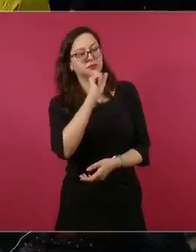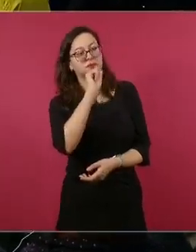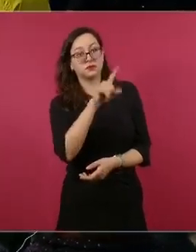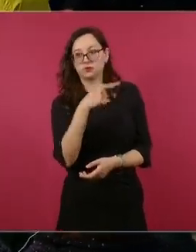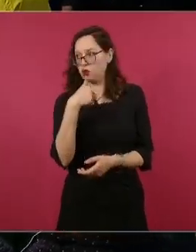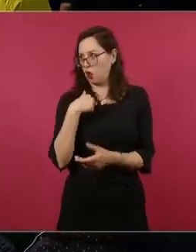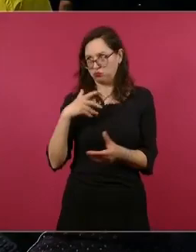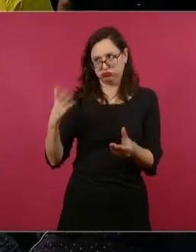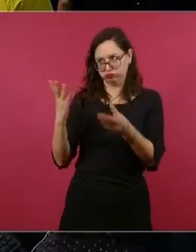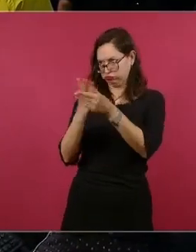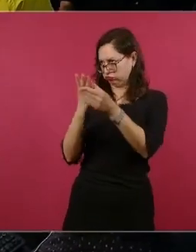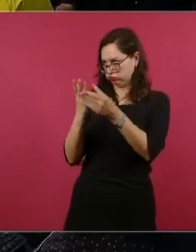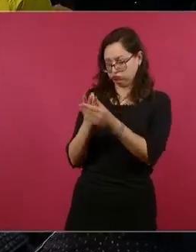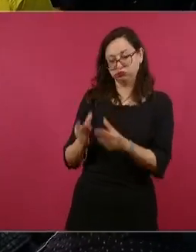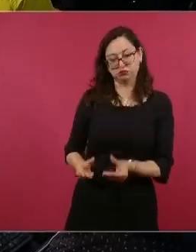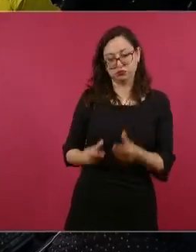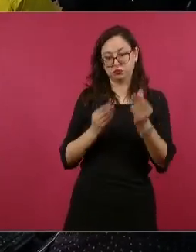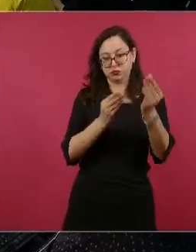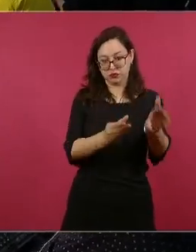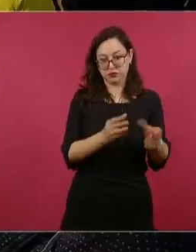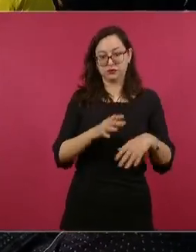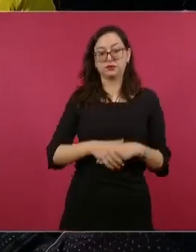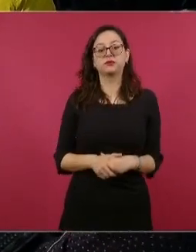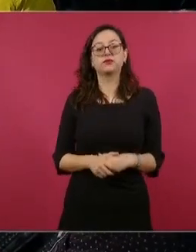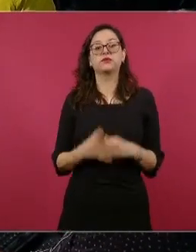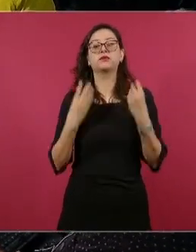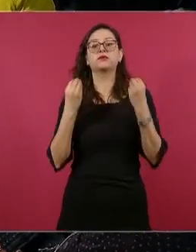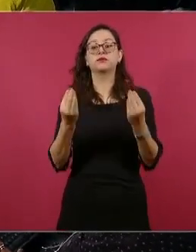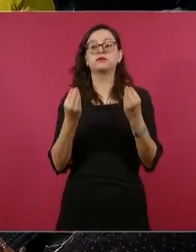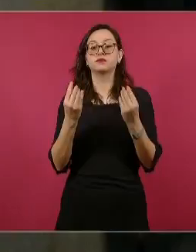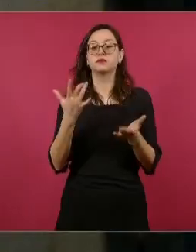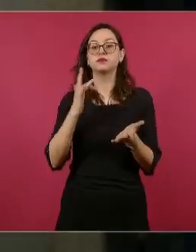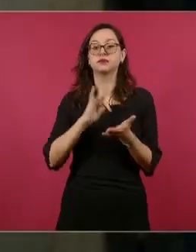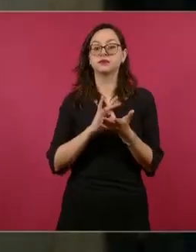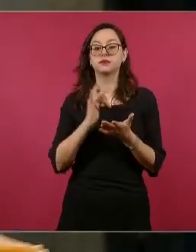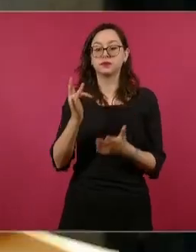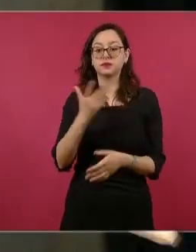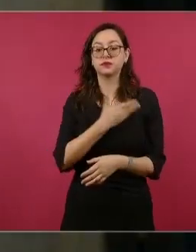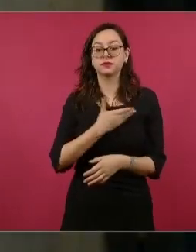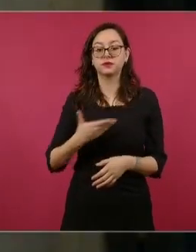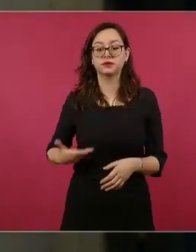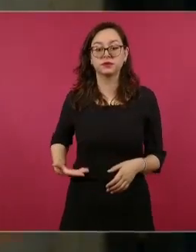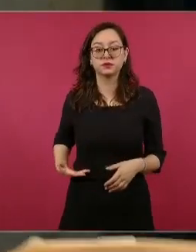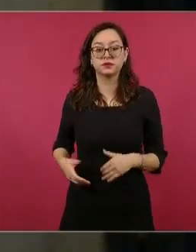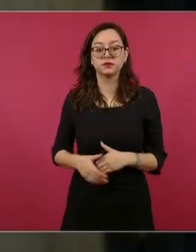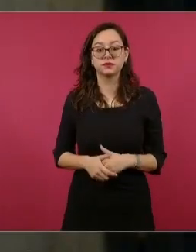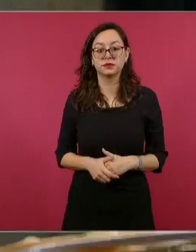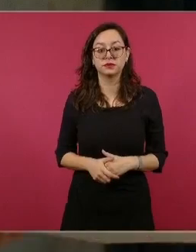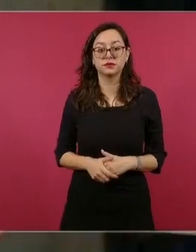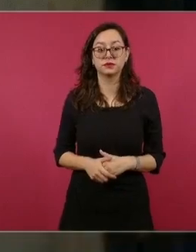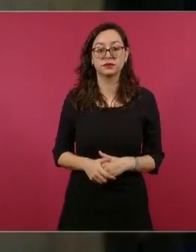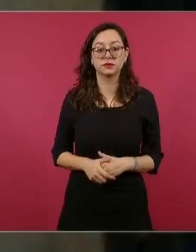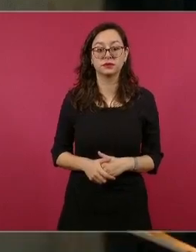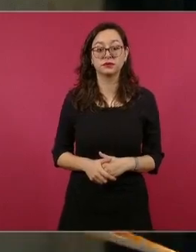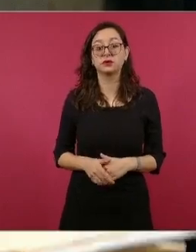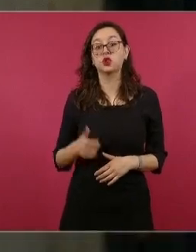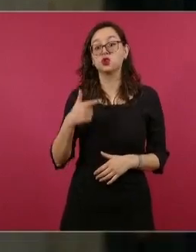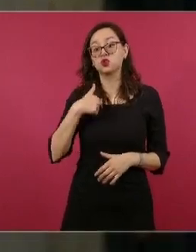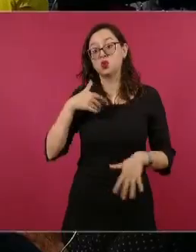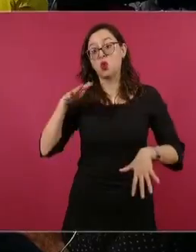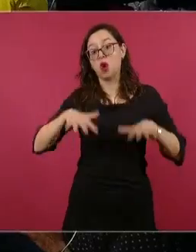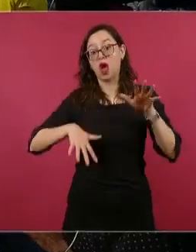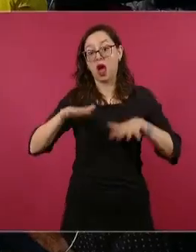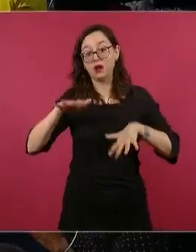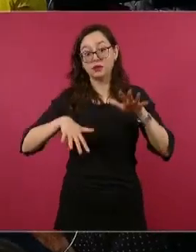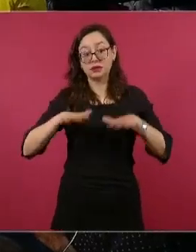ilustraciones, está muy bien. Pues muchísimas gracias, presidente, y usted ya, como me tardo en venir,